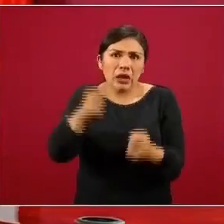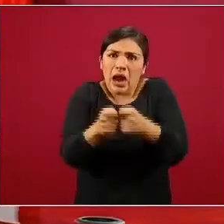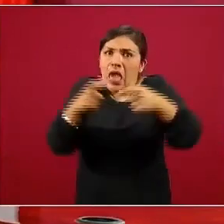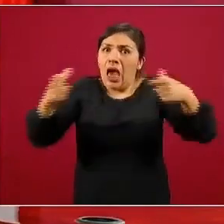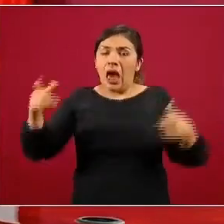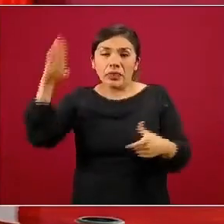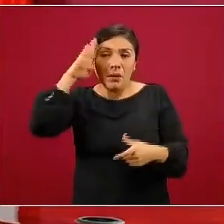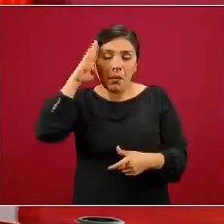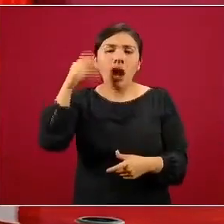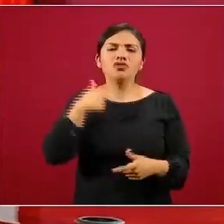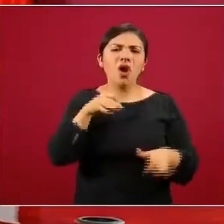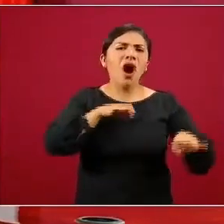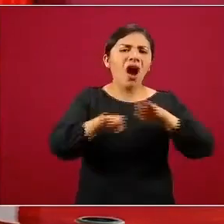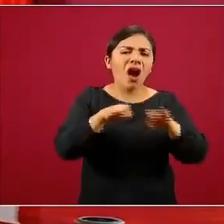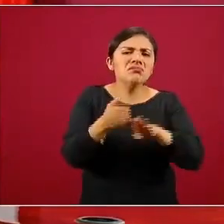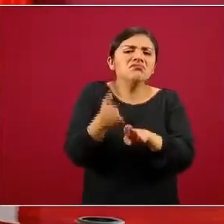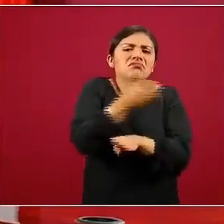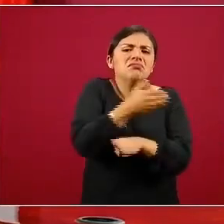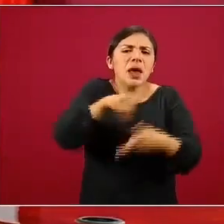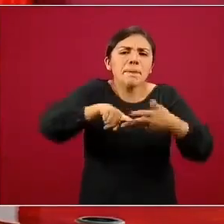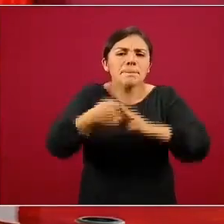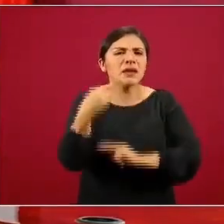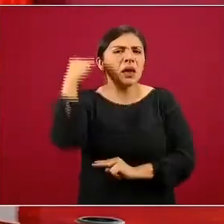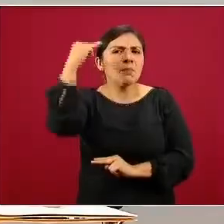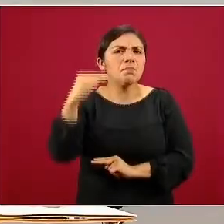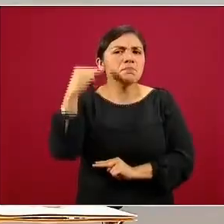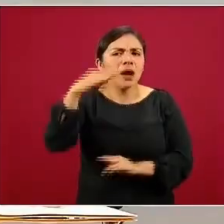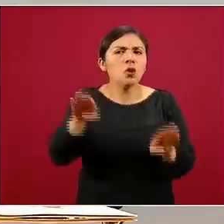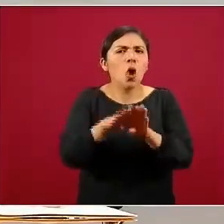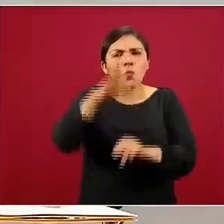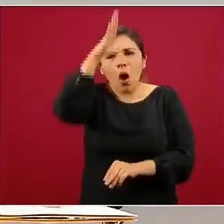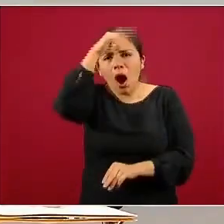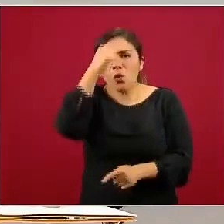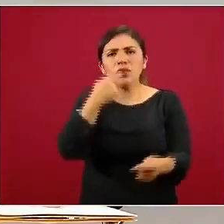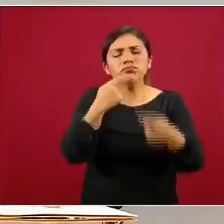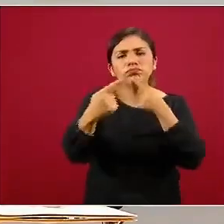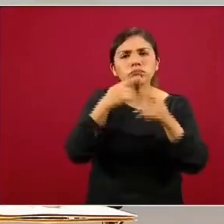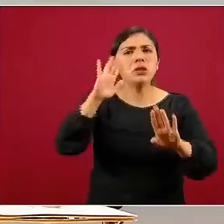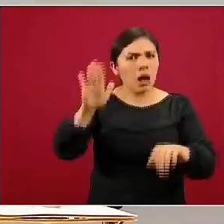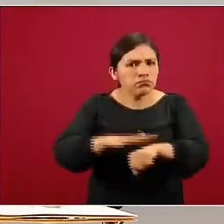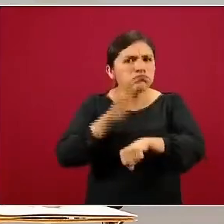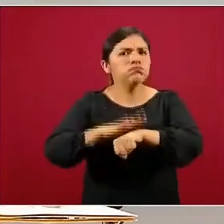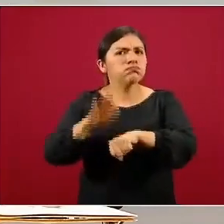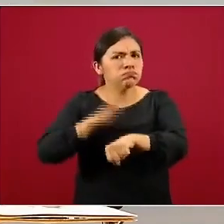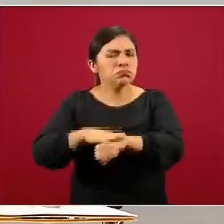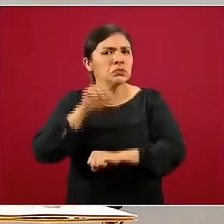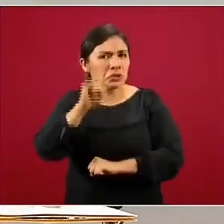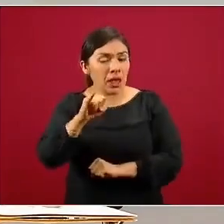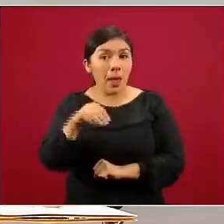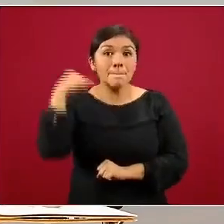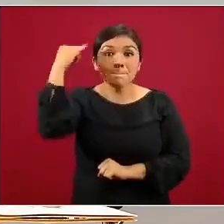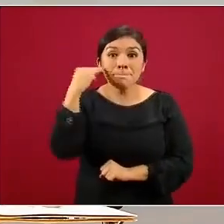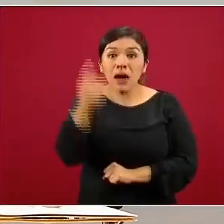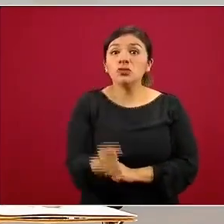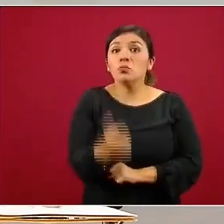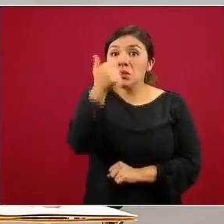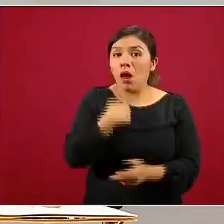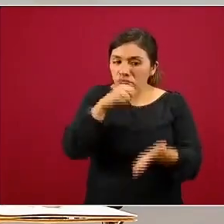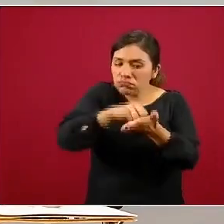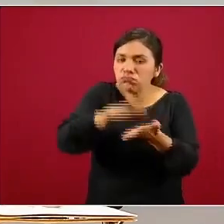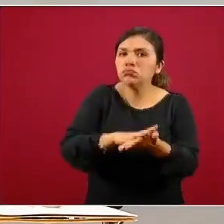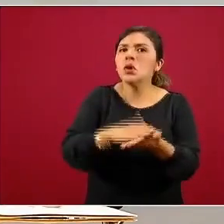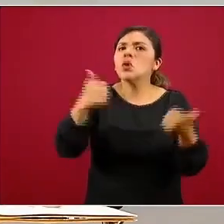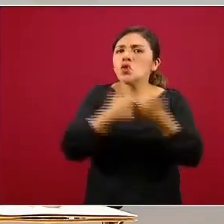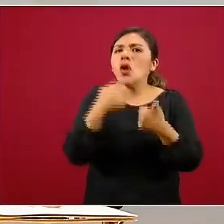grande. Hemos trabajado desde marzo una serie de acuerdos y acuerdos que se han ido cumpliendo. En marzo tomamos el primero y